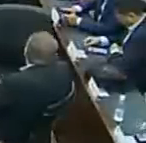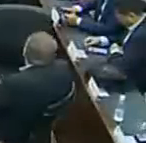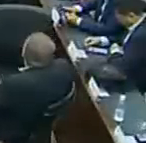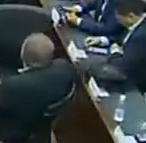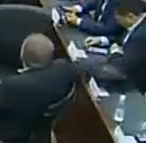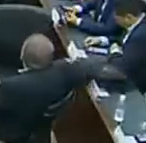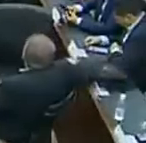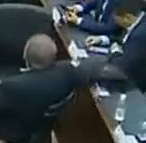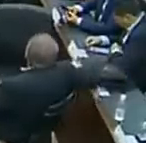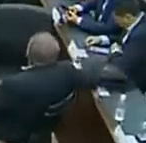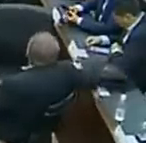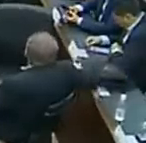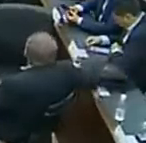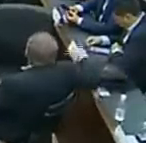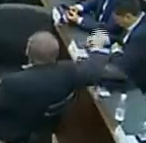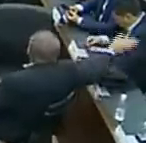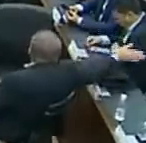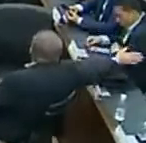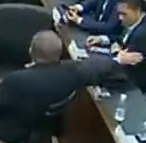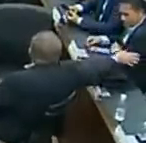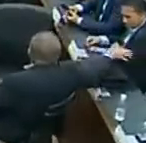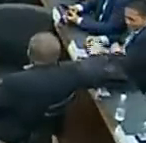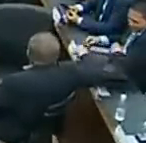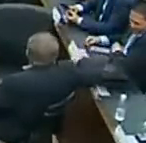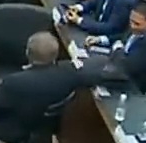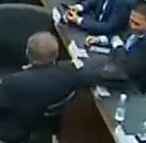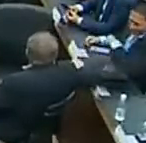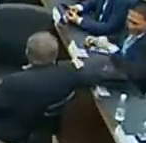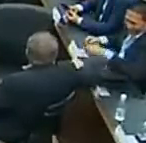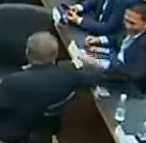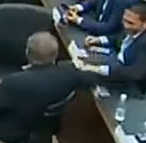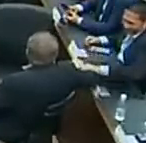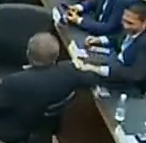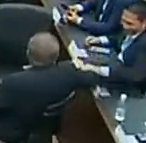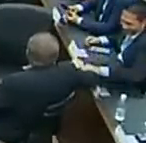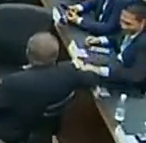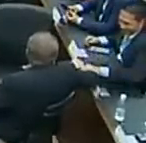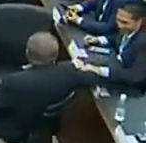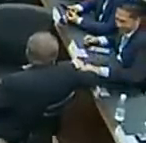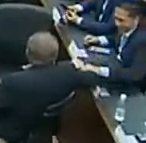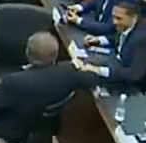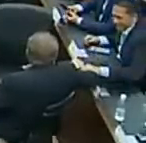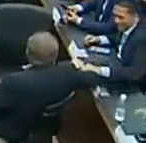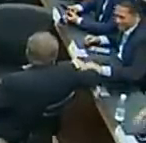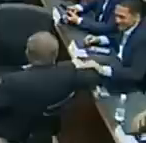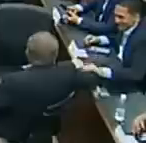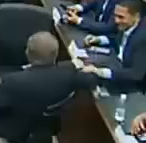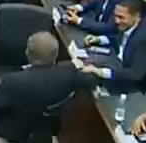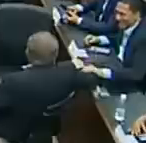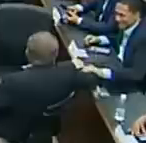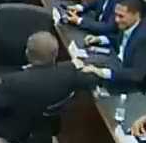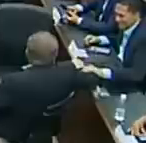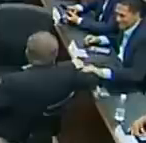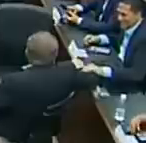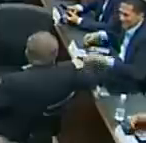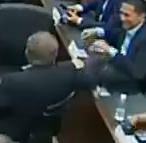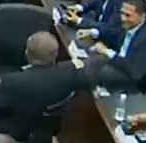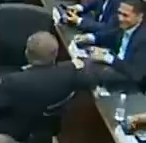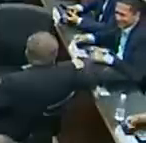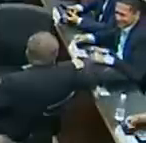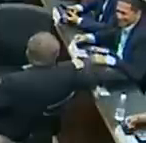Vamos a dejar claro algunos aspectos. Primero, la